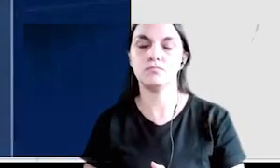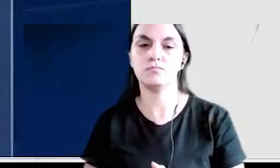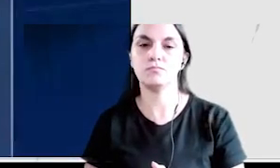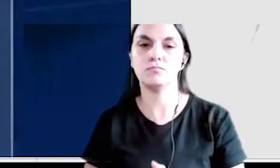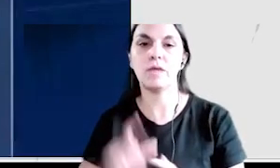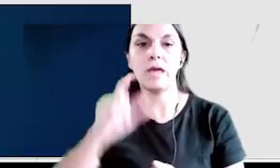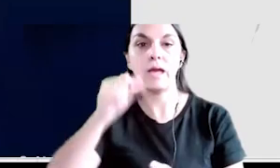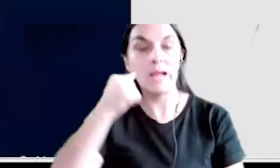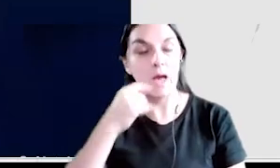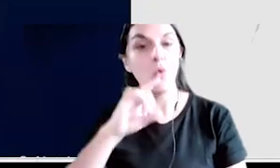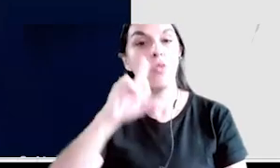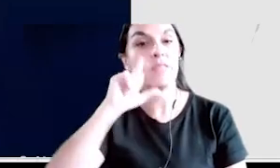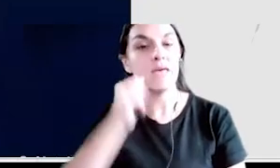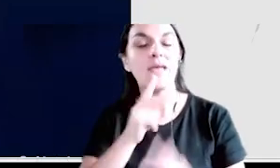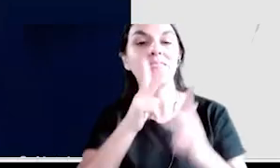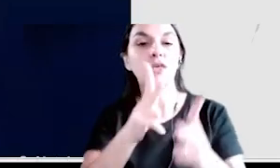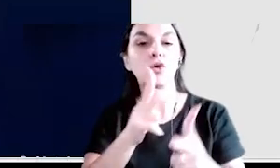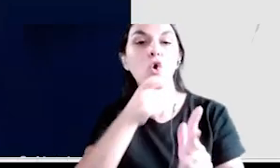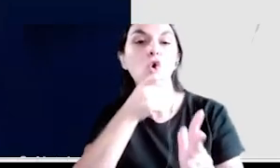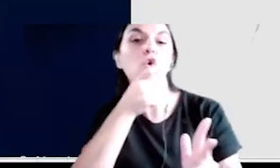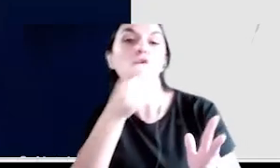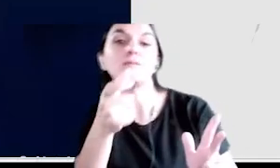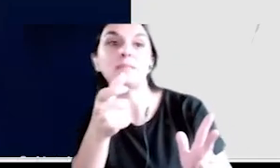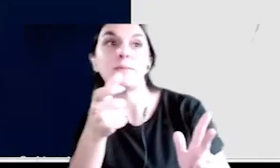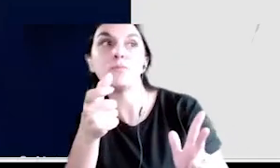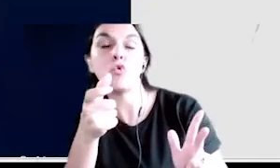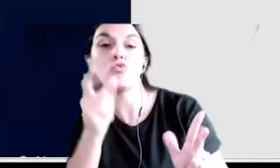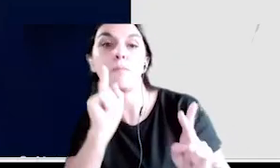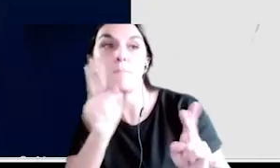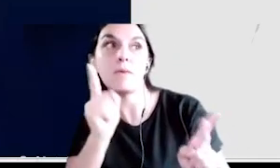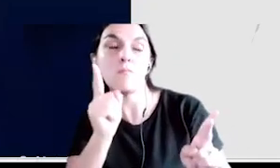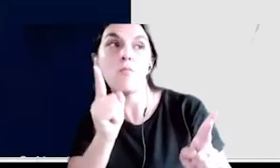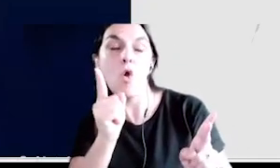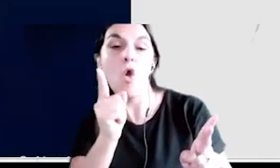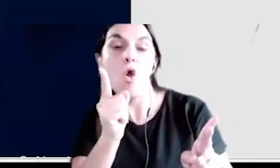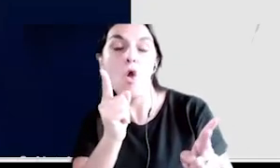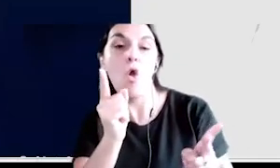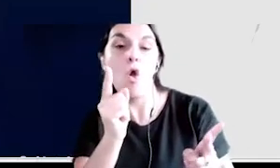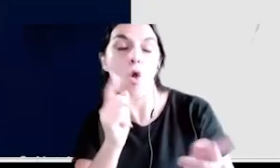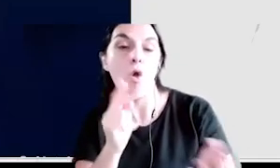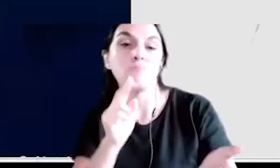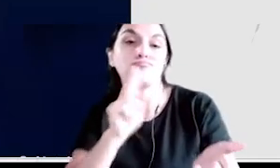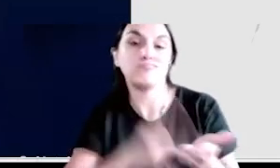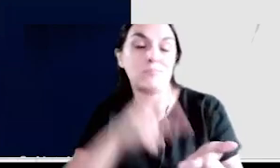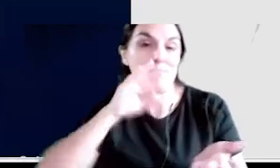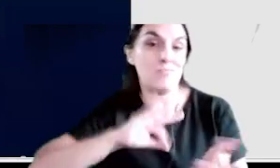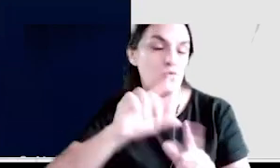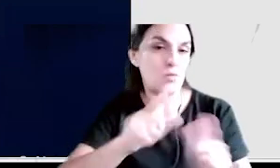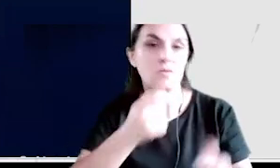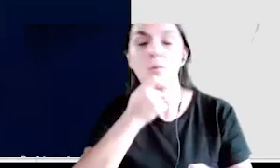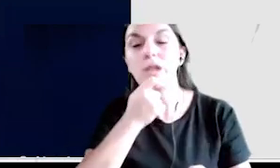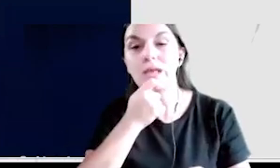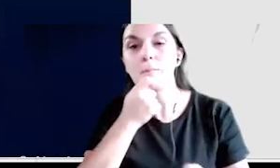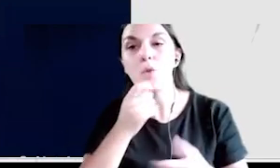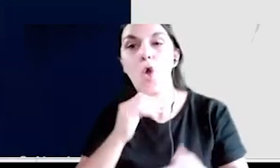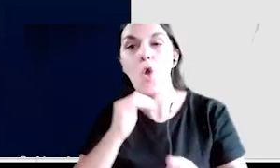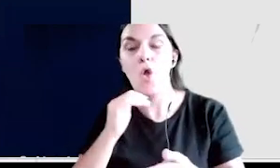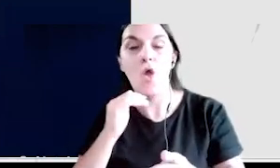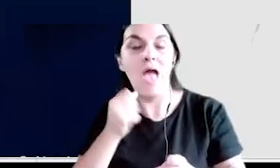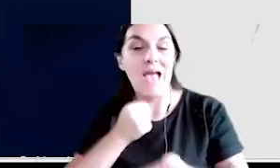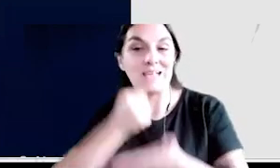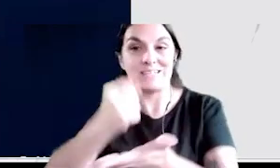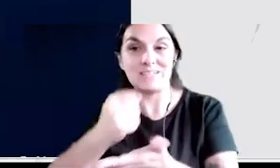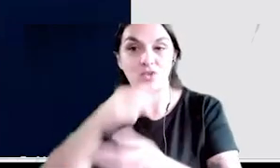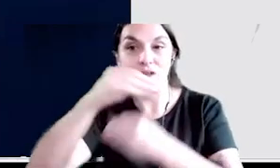Claudia mencionó que hay conceptos que no van dentro de la base imponible del impuesto y dijo las asignaciones familiares. Una licencia